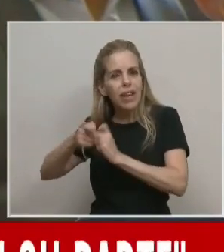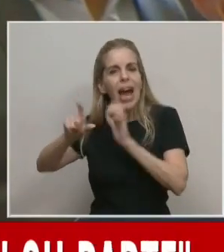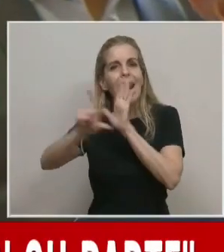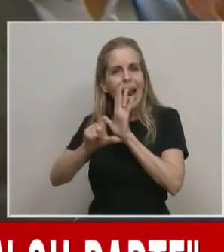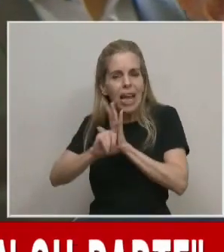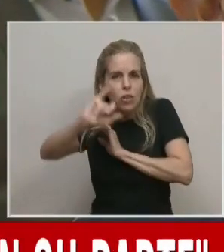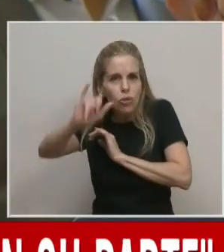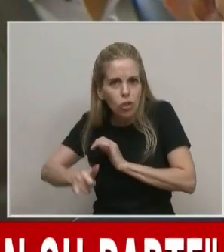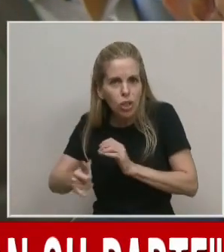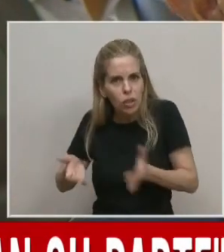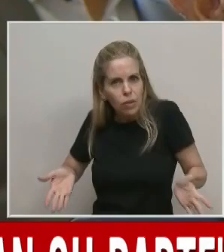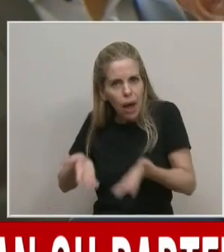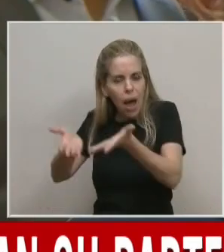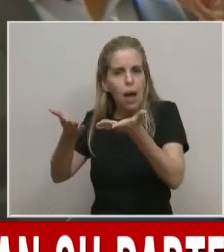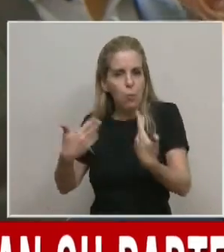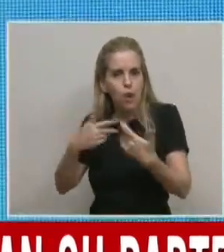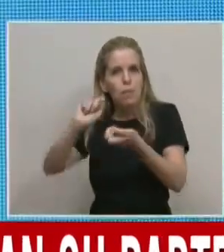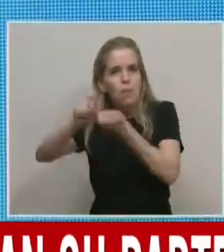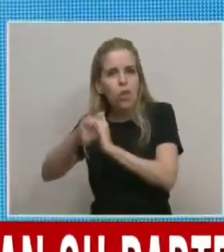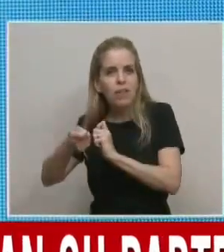Yo no tengo un problema con eso. Ninguno.